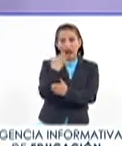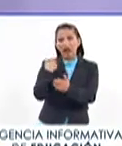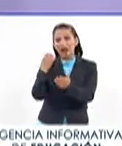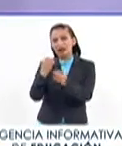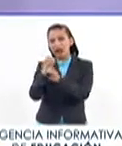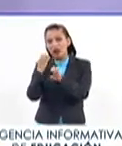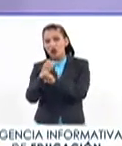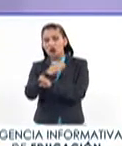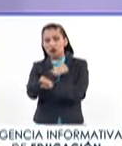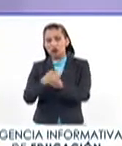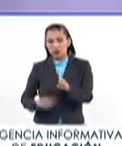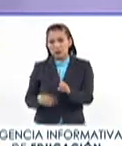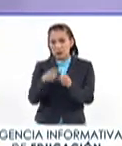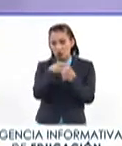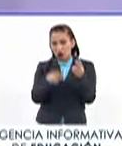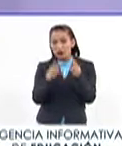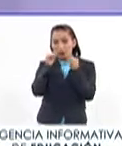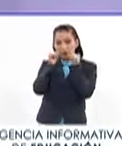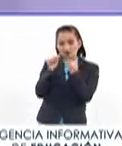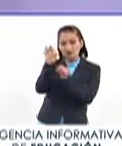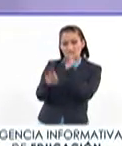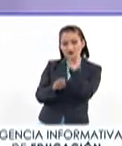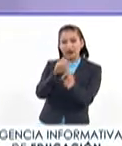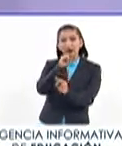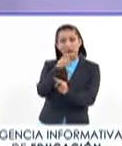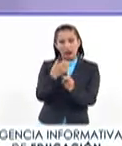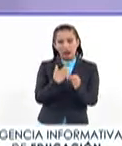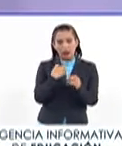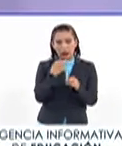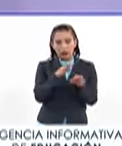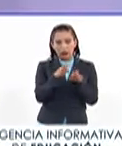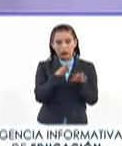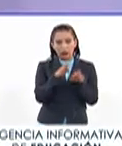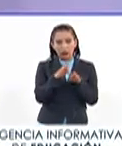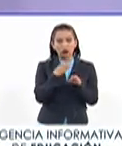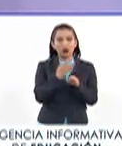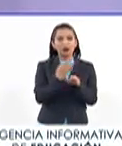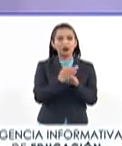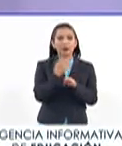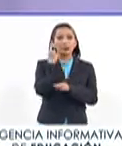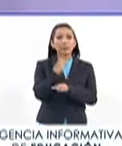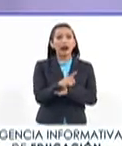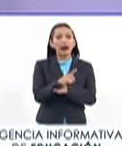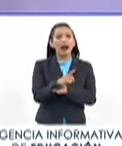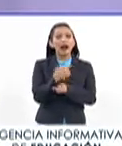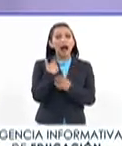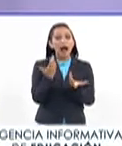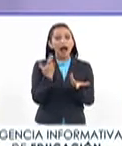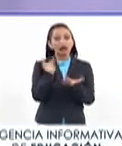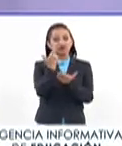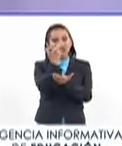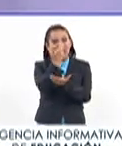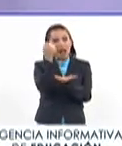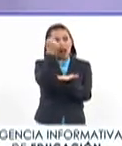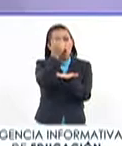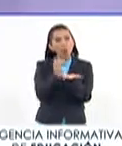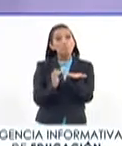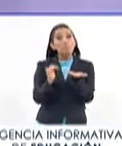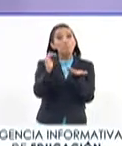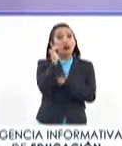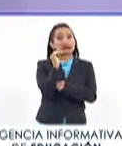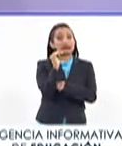estar focalizada con ellos. Estamos haciendo también un trabajo importante para que los presupuestos se